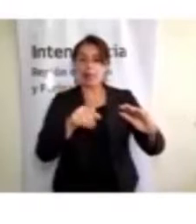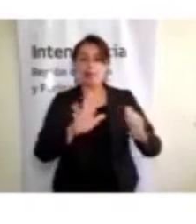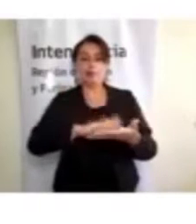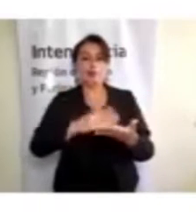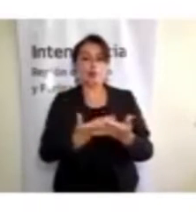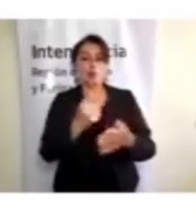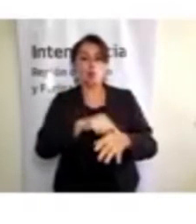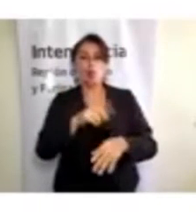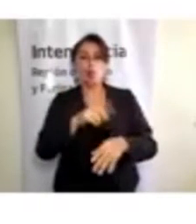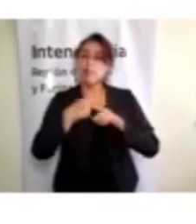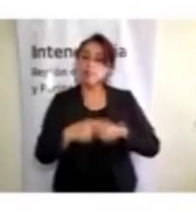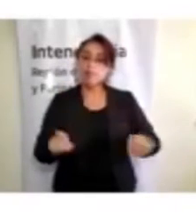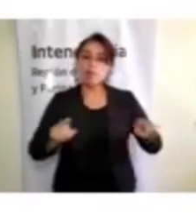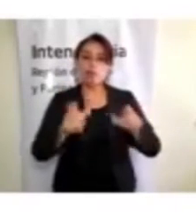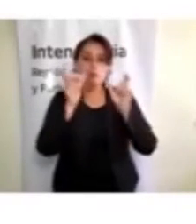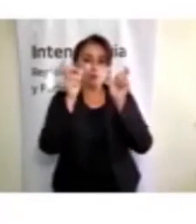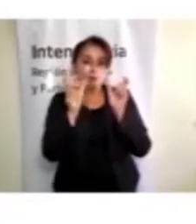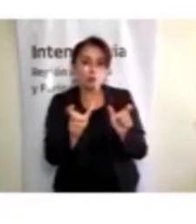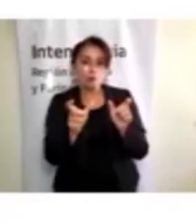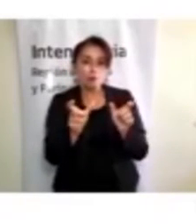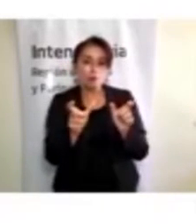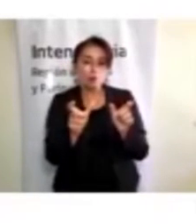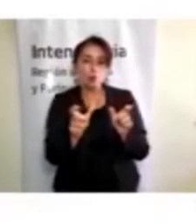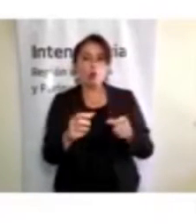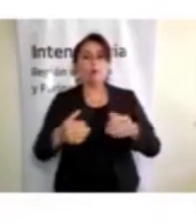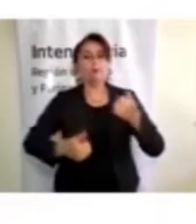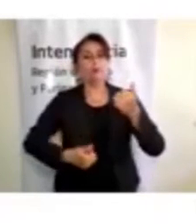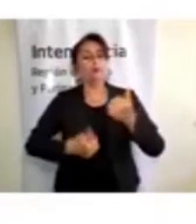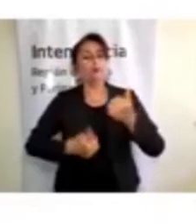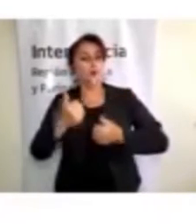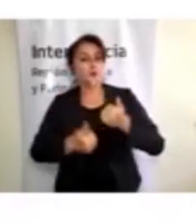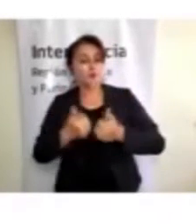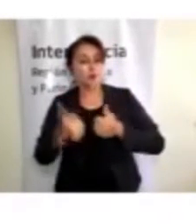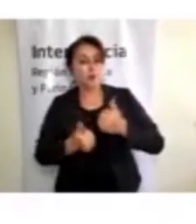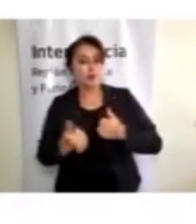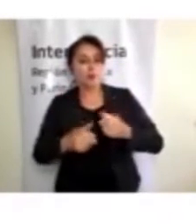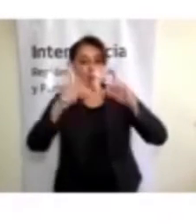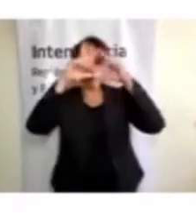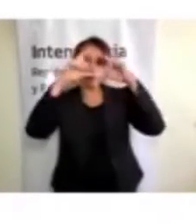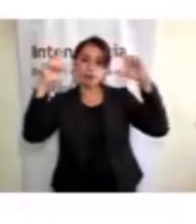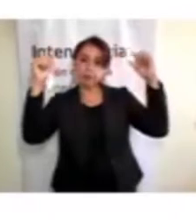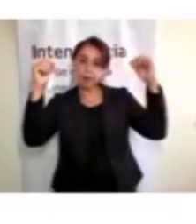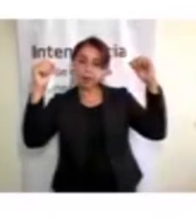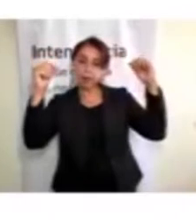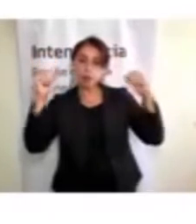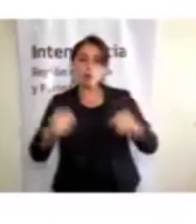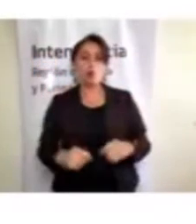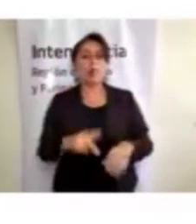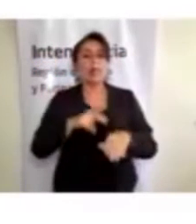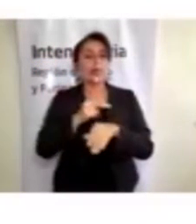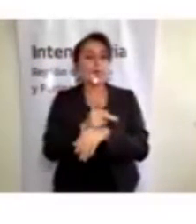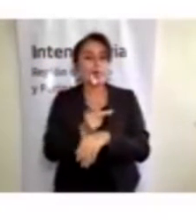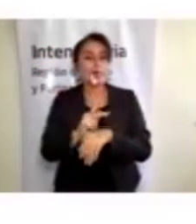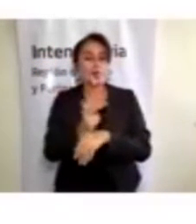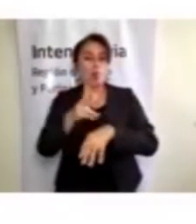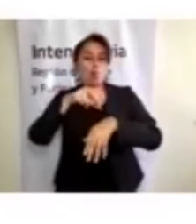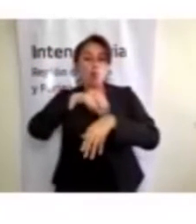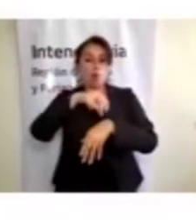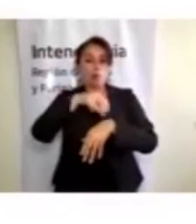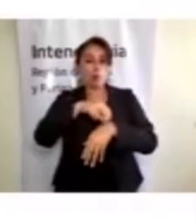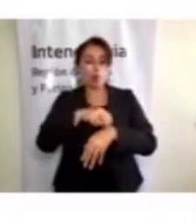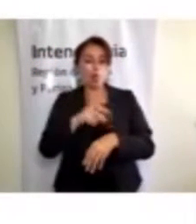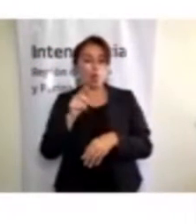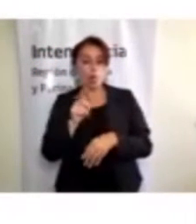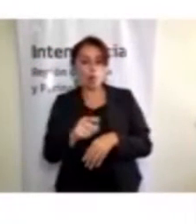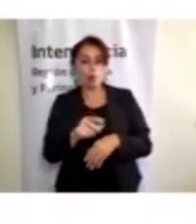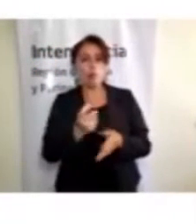una vigilancia de un equipo clínico, no solo hay paramédicos, enfermeras, kinesiólogos, también hay médicos. Hoy día